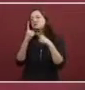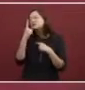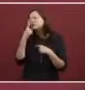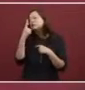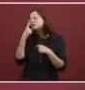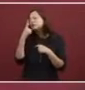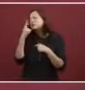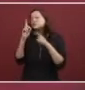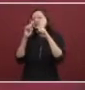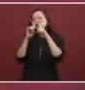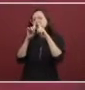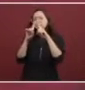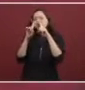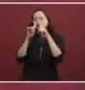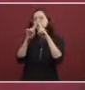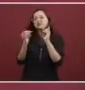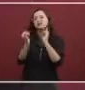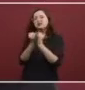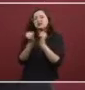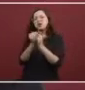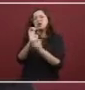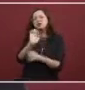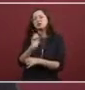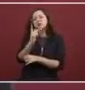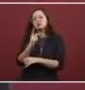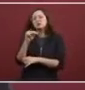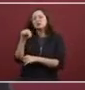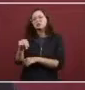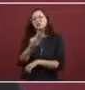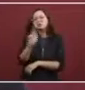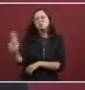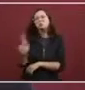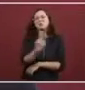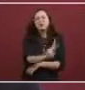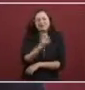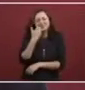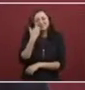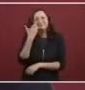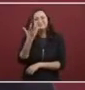la naricita como la del presidente Peña.